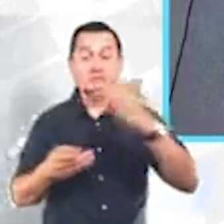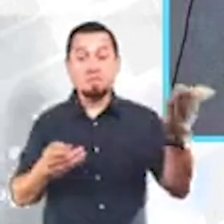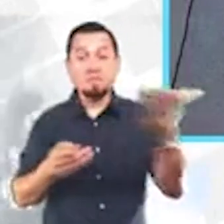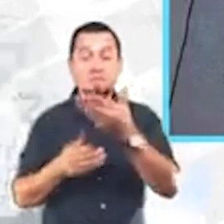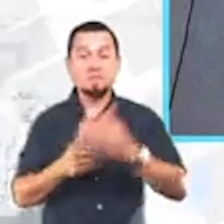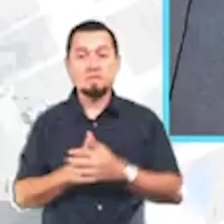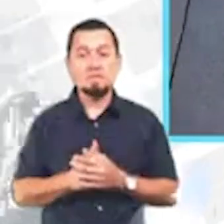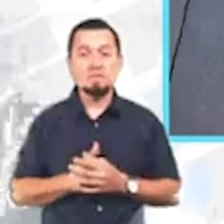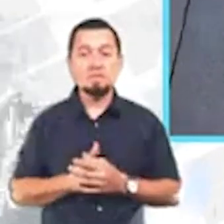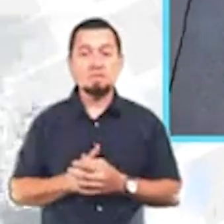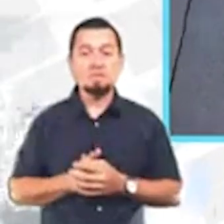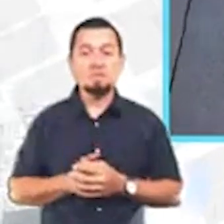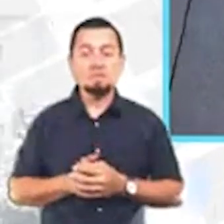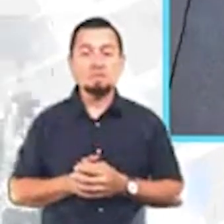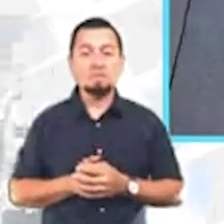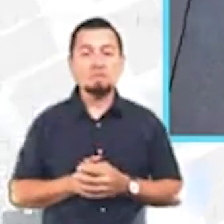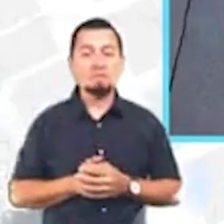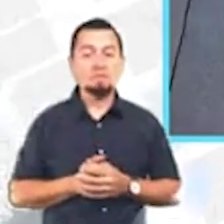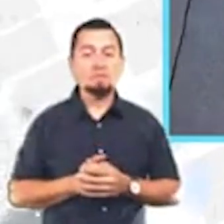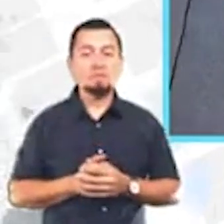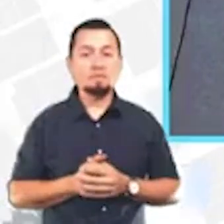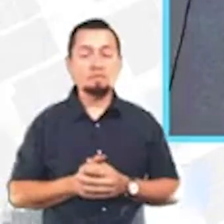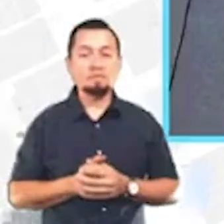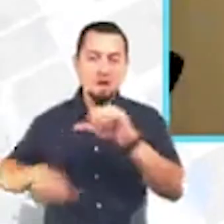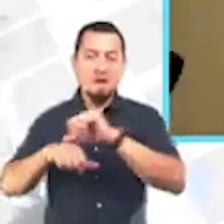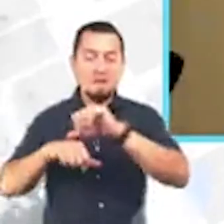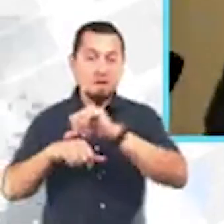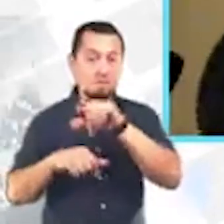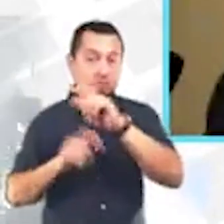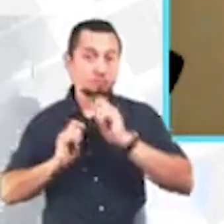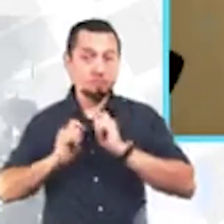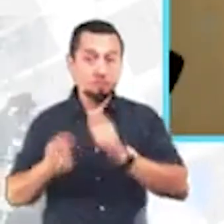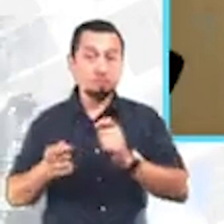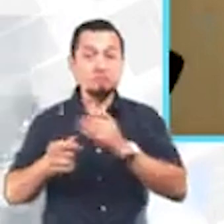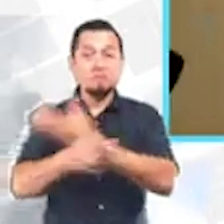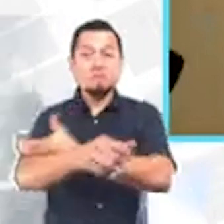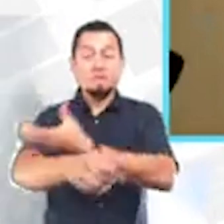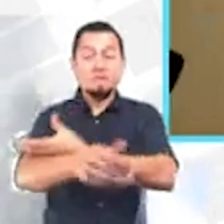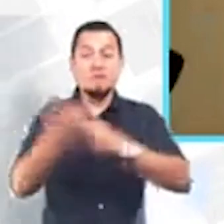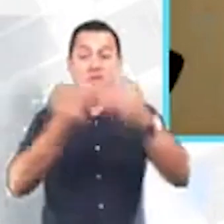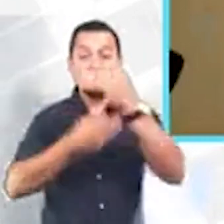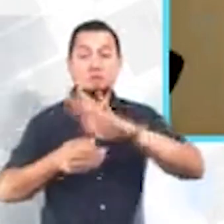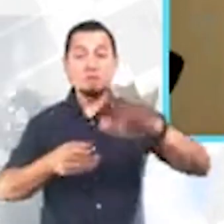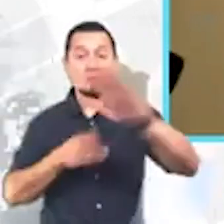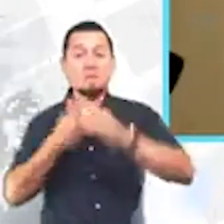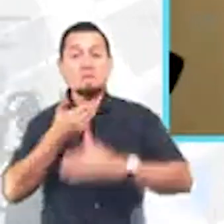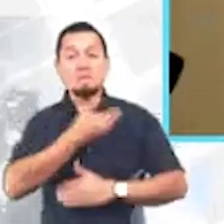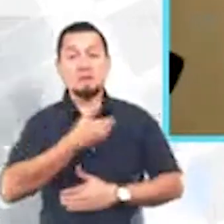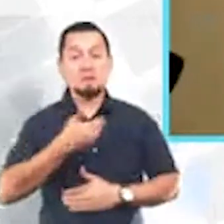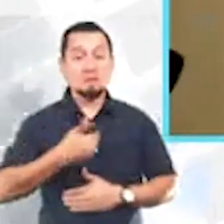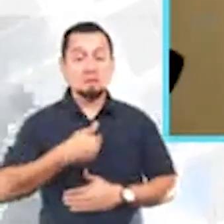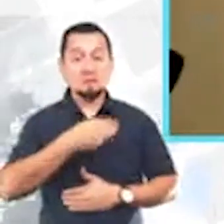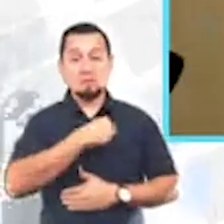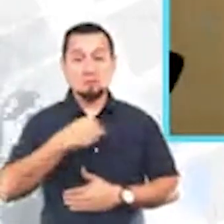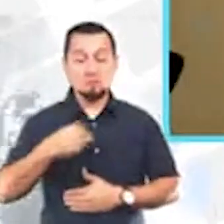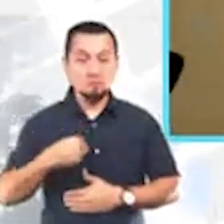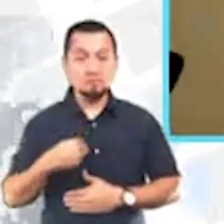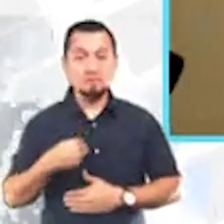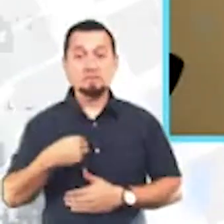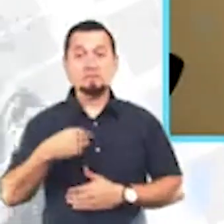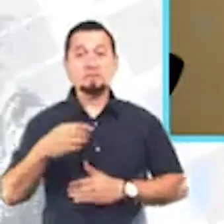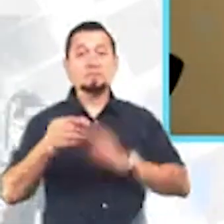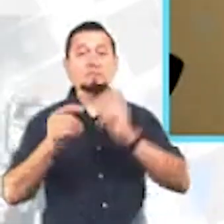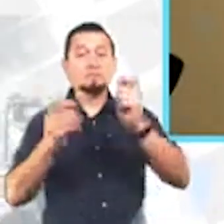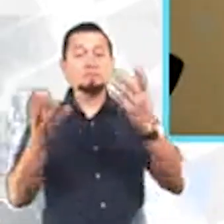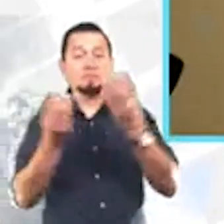de Emisiones Cero para reducir los gastos de efecto invernadero, el Plan de Ordenamiento de Territorio Metropolitano y los nidos de lluvia